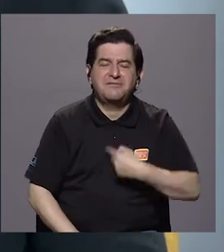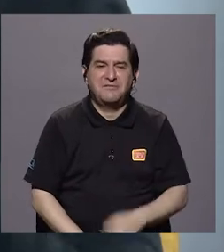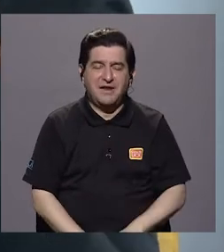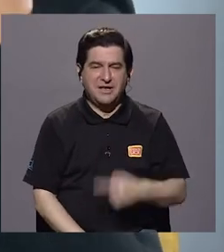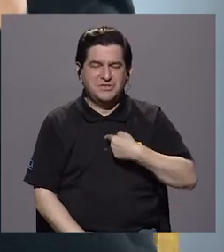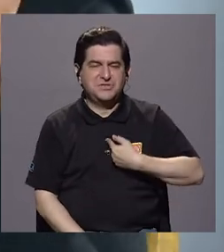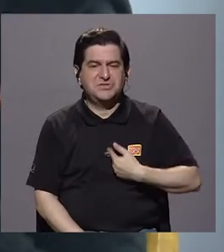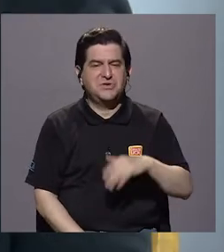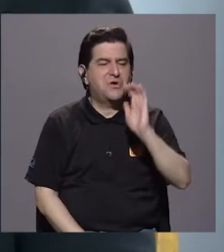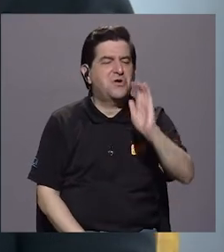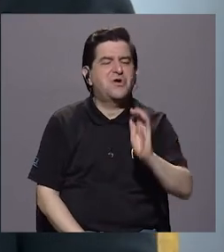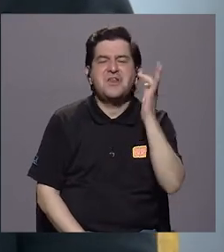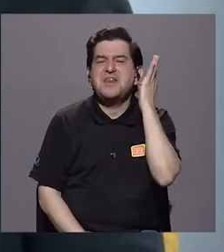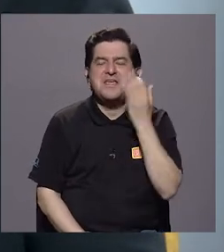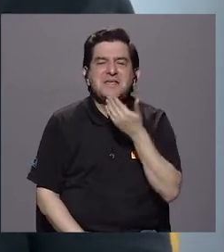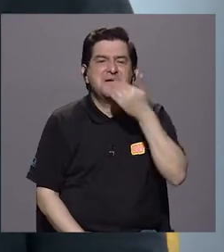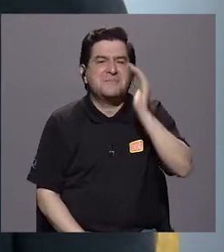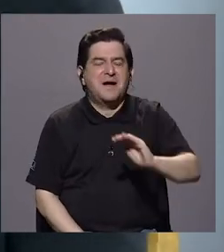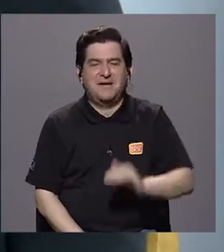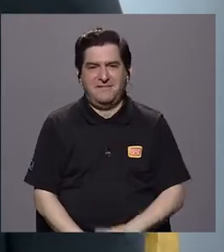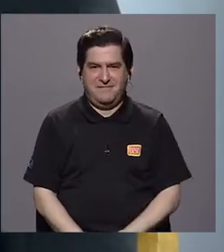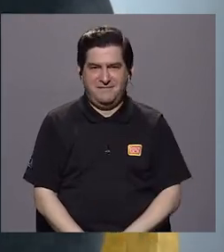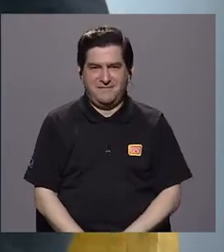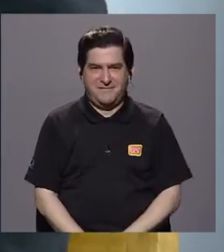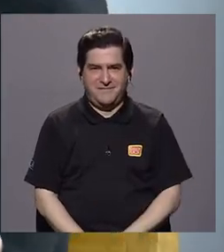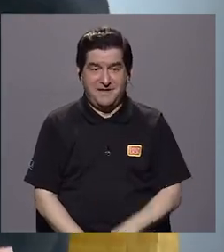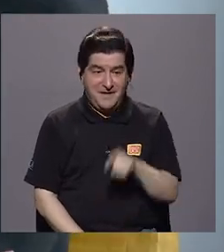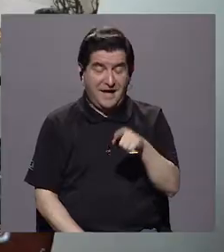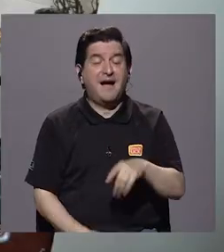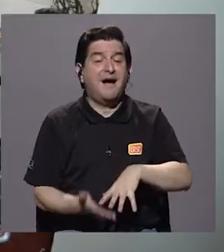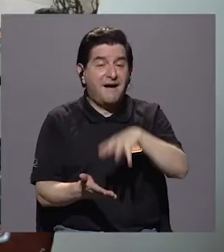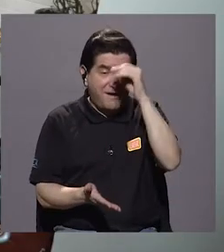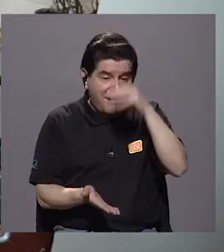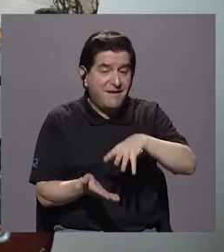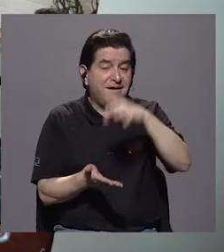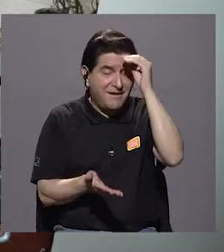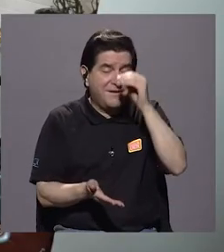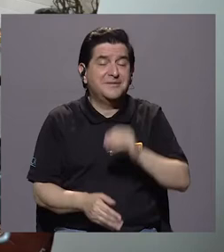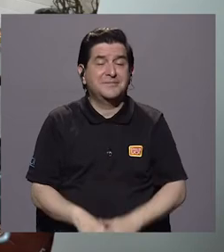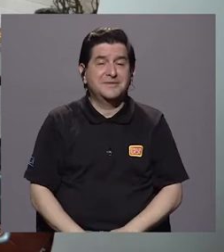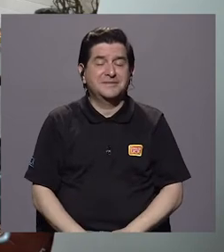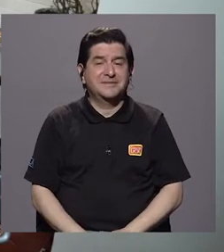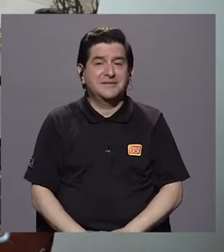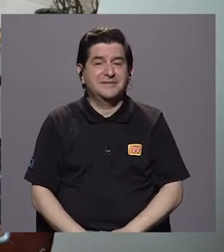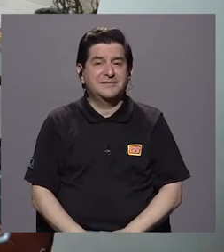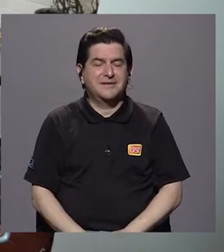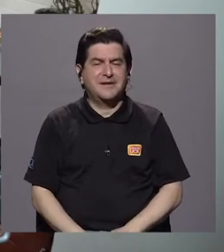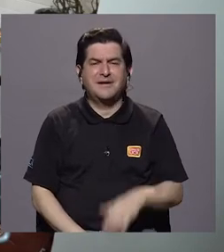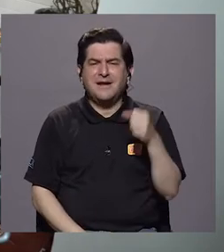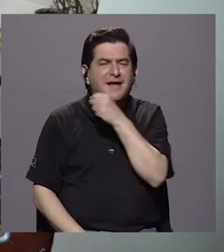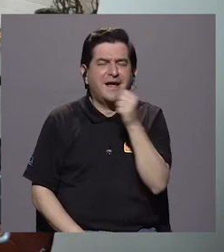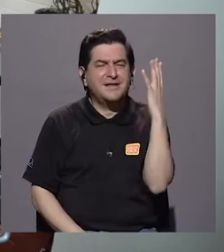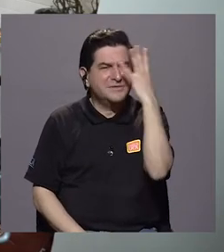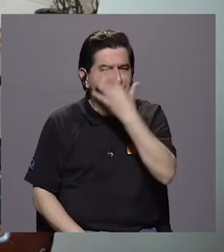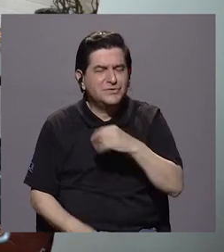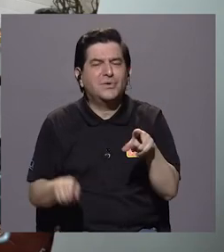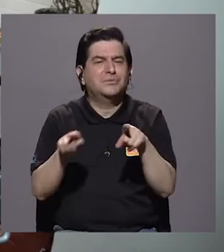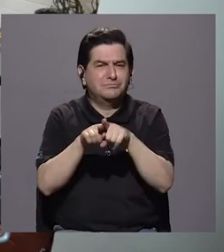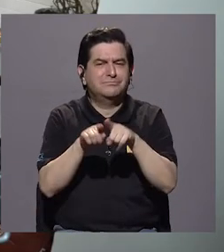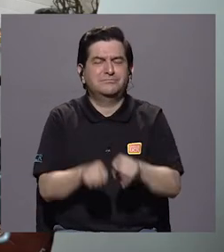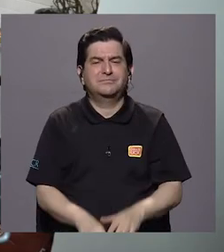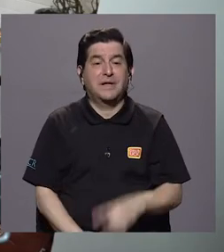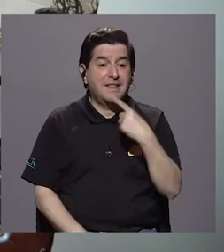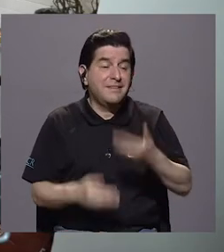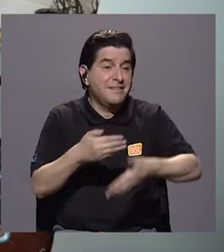mala, ellos solo se... la niña. Entonces se la aprendían totalmente. Sí, es una canción muy linda también. Una canción, como le decía